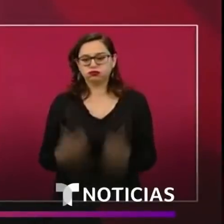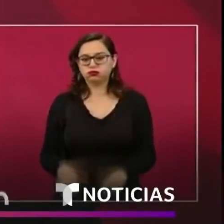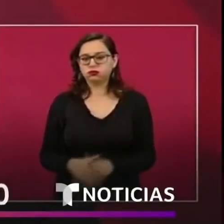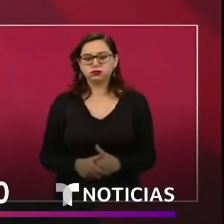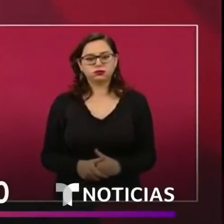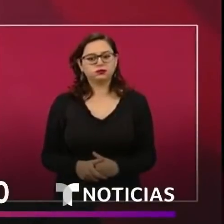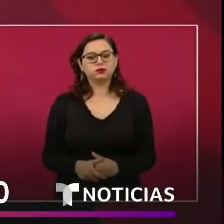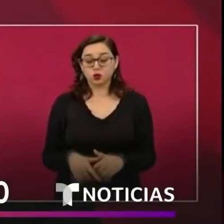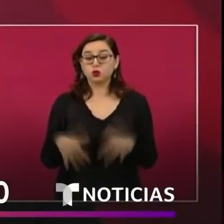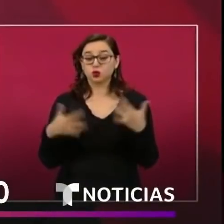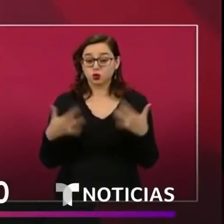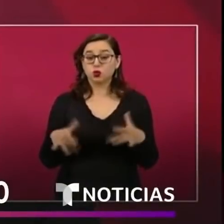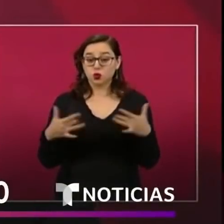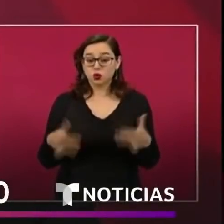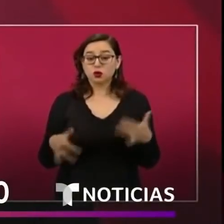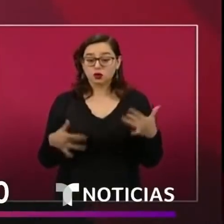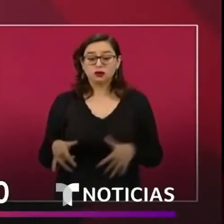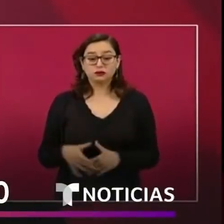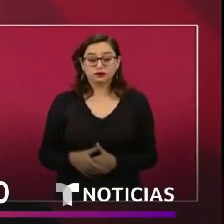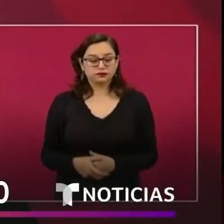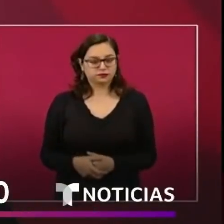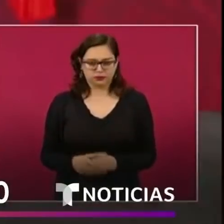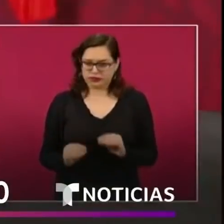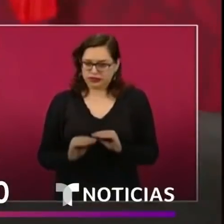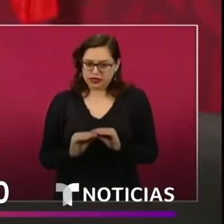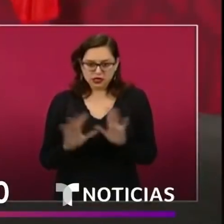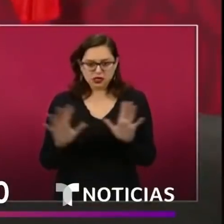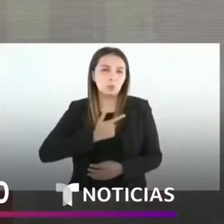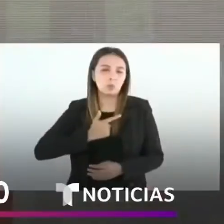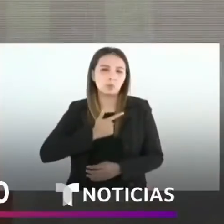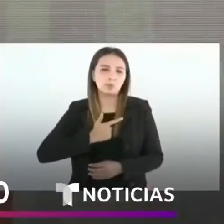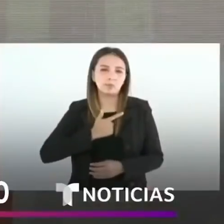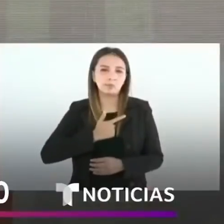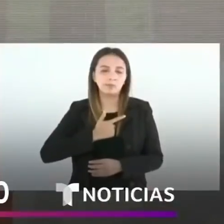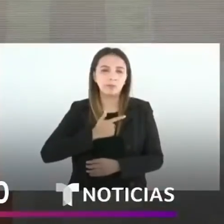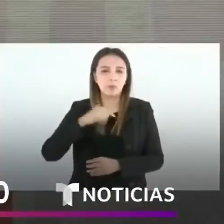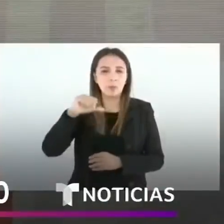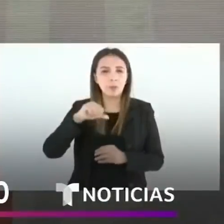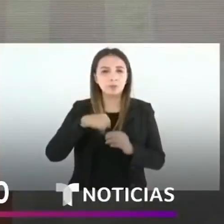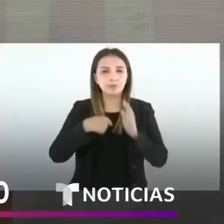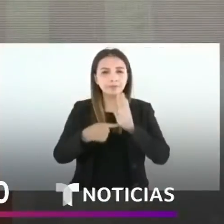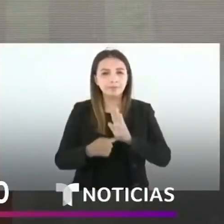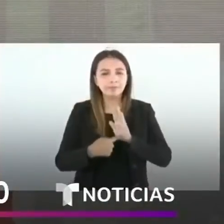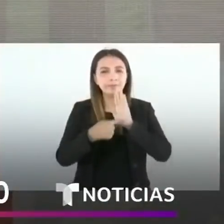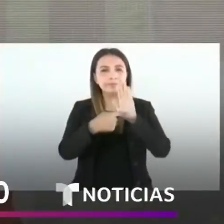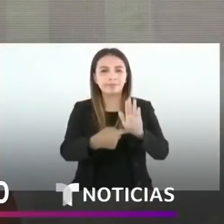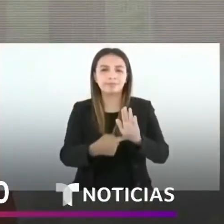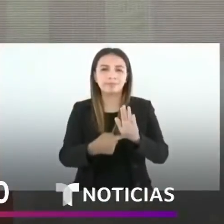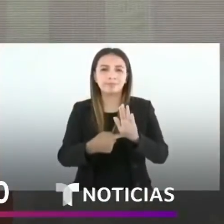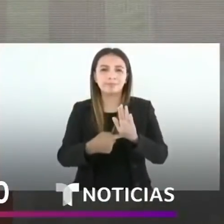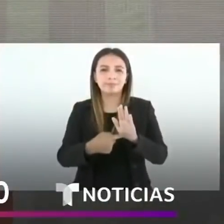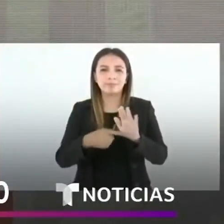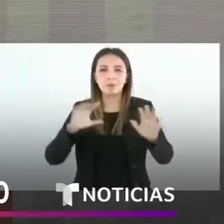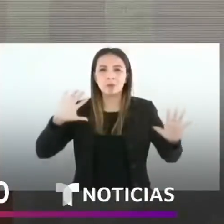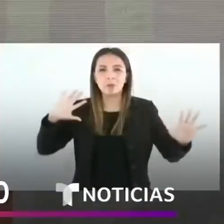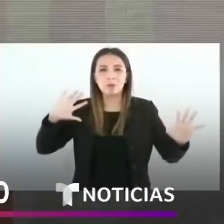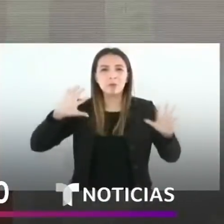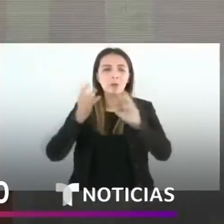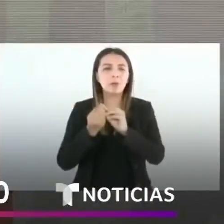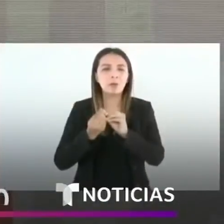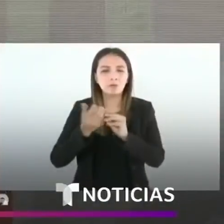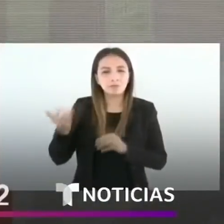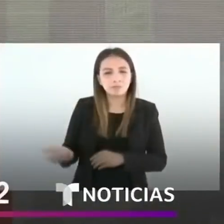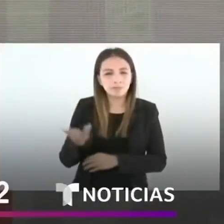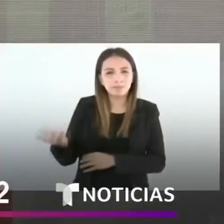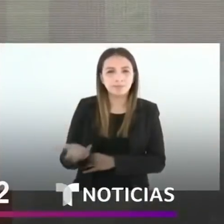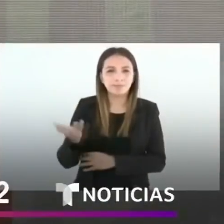a llevar a cabo toda la investigación. Que no se vincule a Jaime Bonilla sin pruebas, dijo López Obrador, pero lo cierto